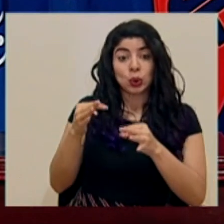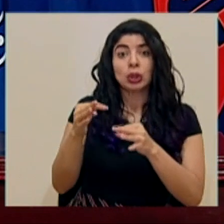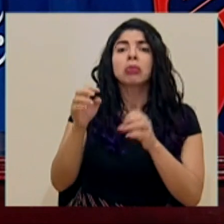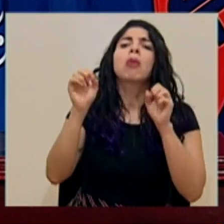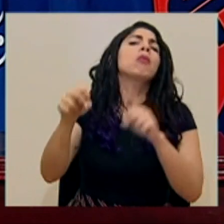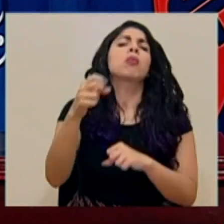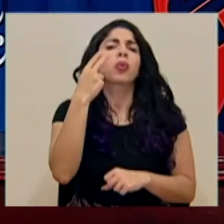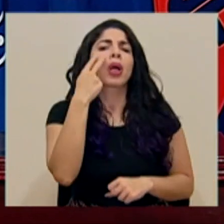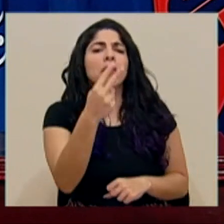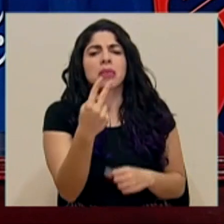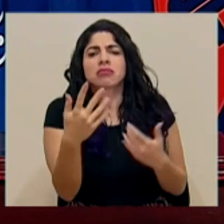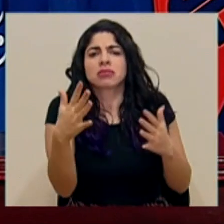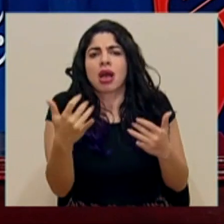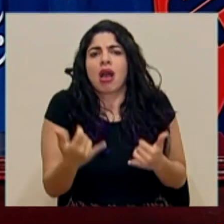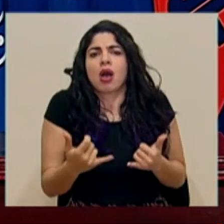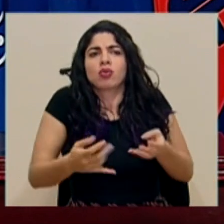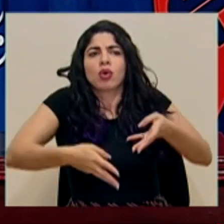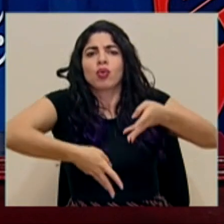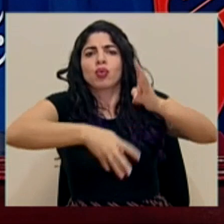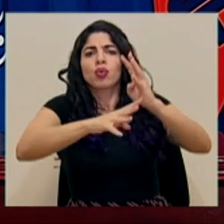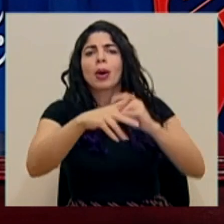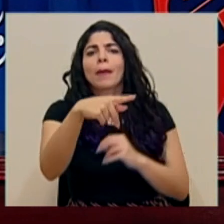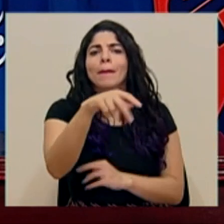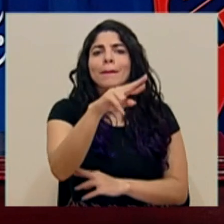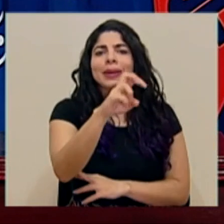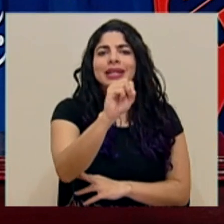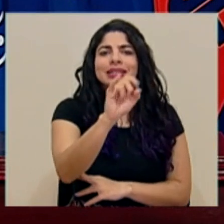ya se encuentra actualizada en el sitio